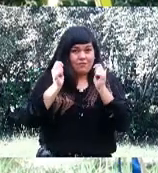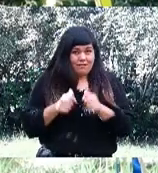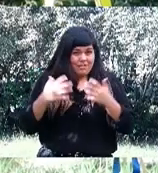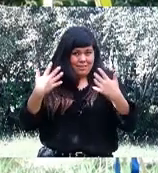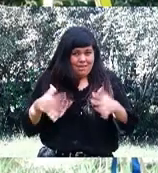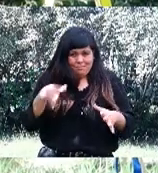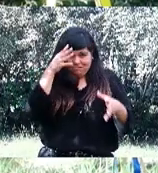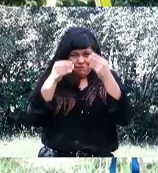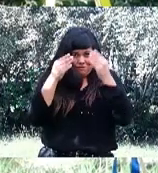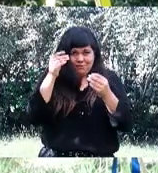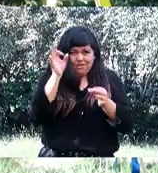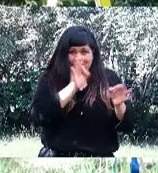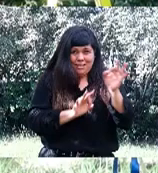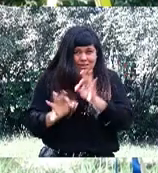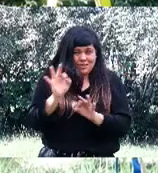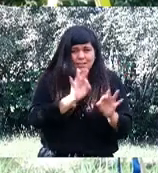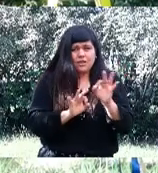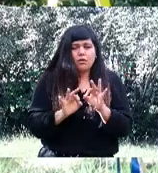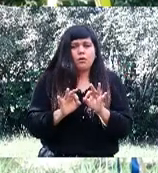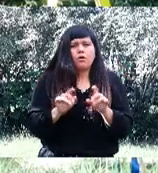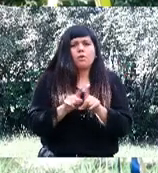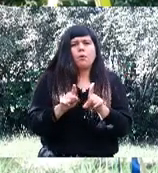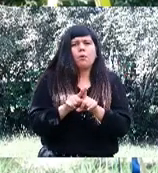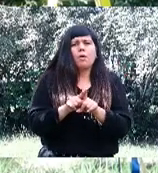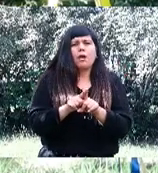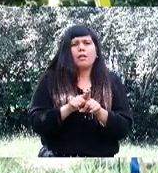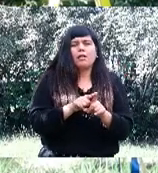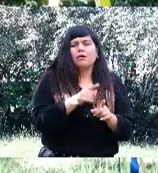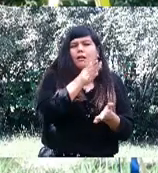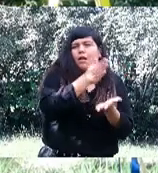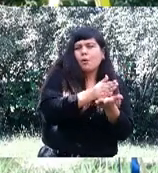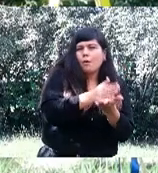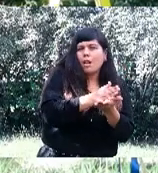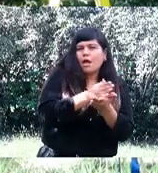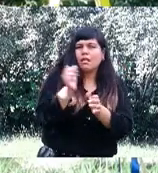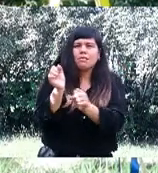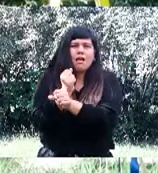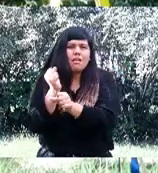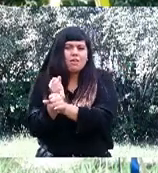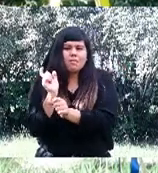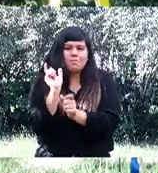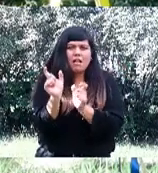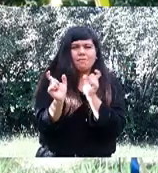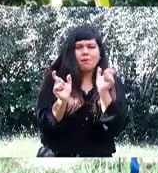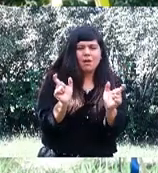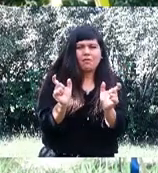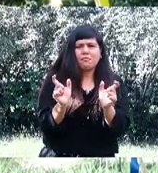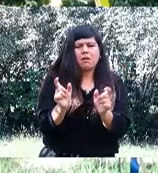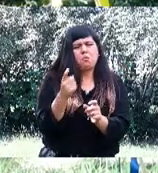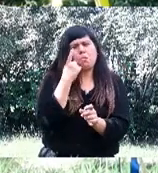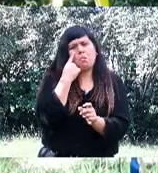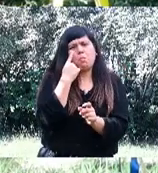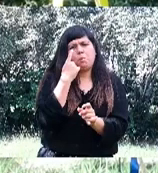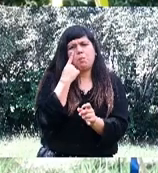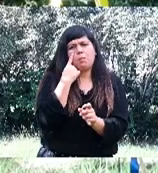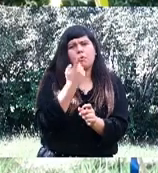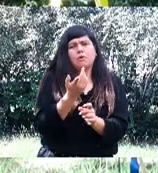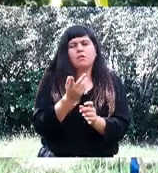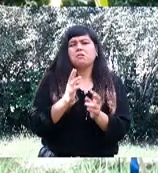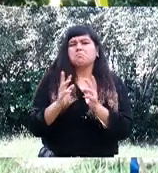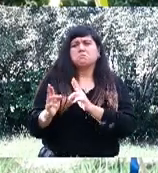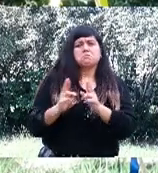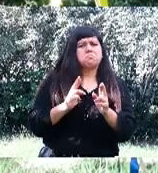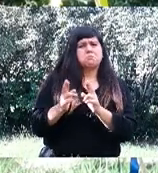de del diseño eh las palabras escuela y taller son palabras más más comunes en el fondo son palabras en las que con las que nos